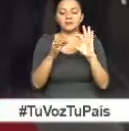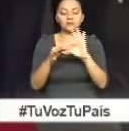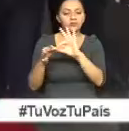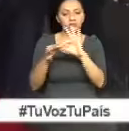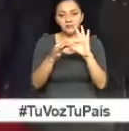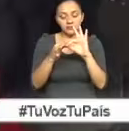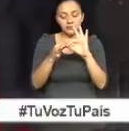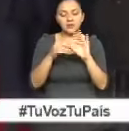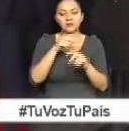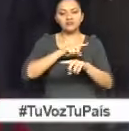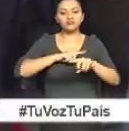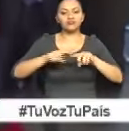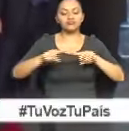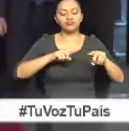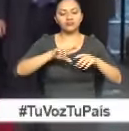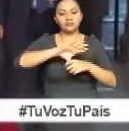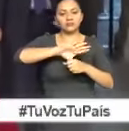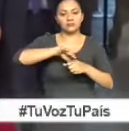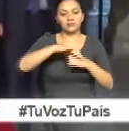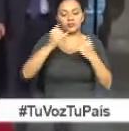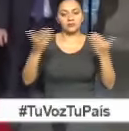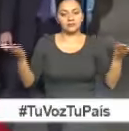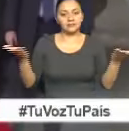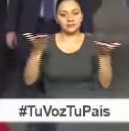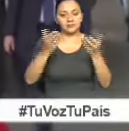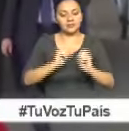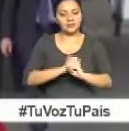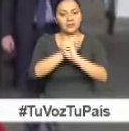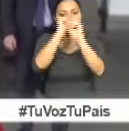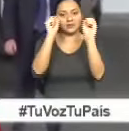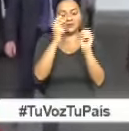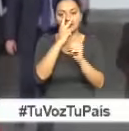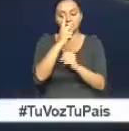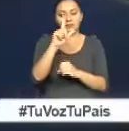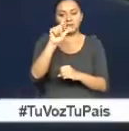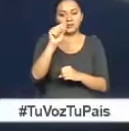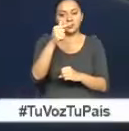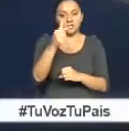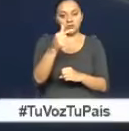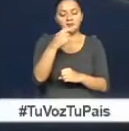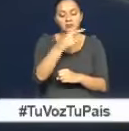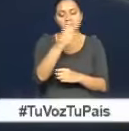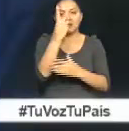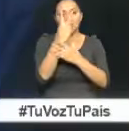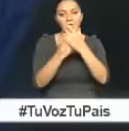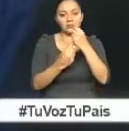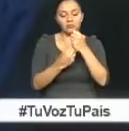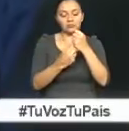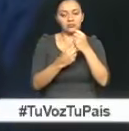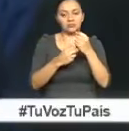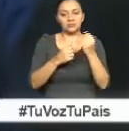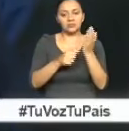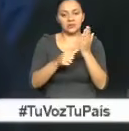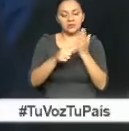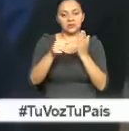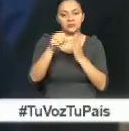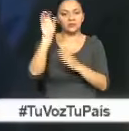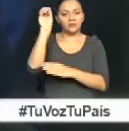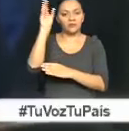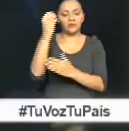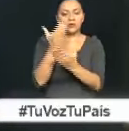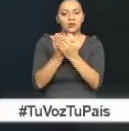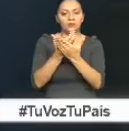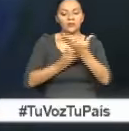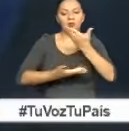de la diplomacia iraní fue recibido esta mañana por su homólogo Guillem Lon. Ambos cancilleres inauguraron el foro sobre economía y